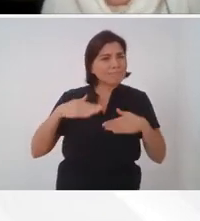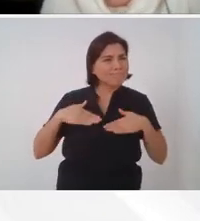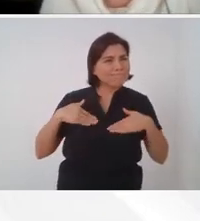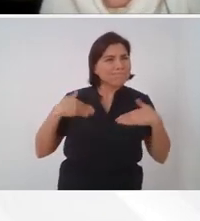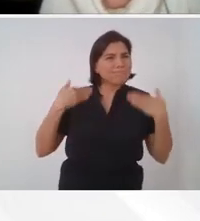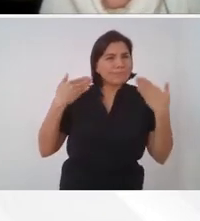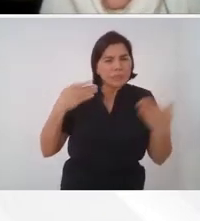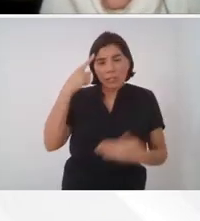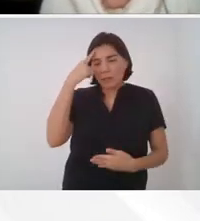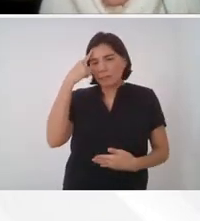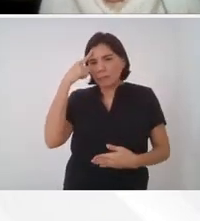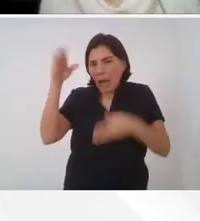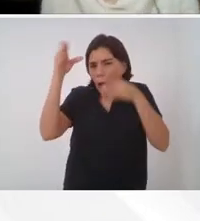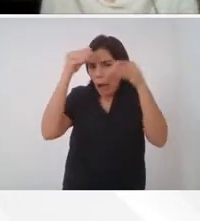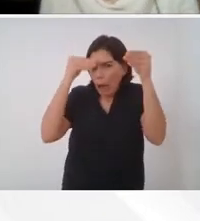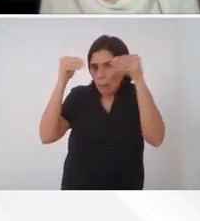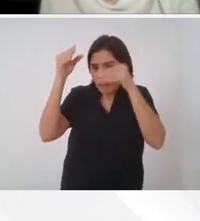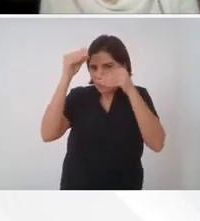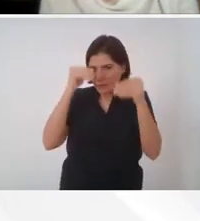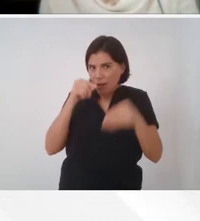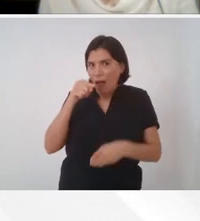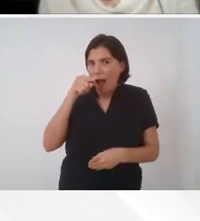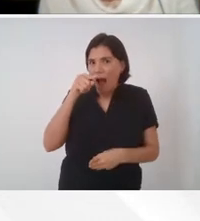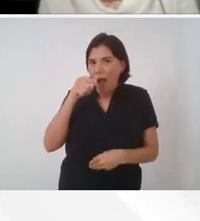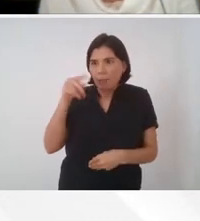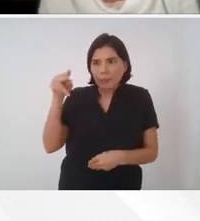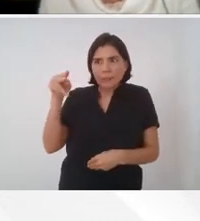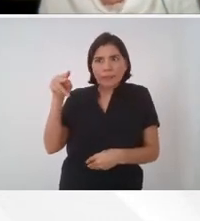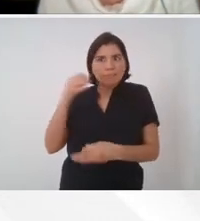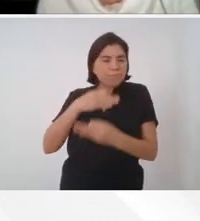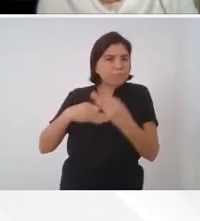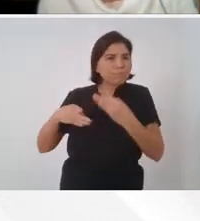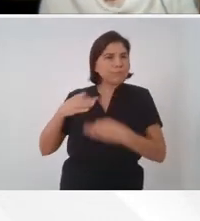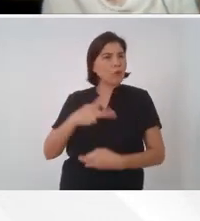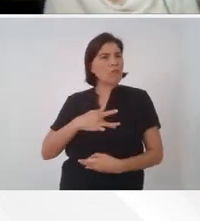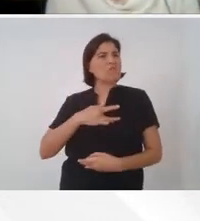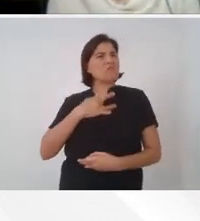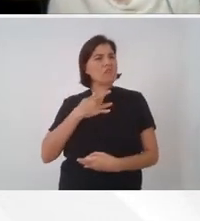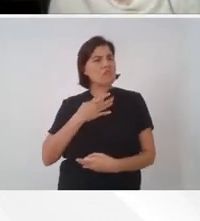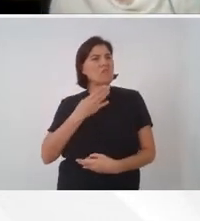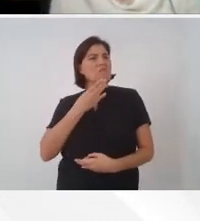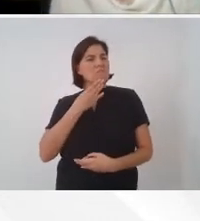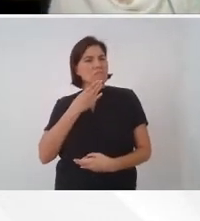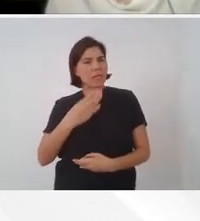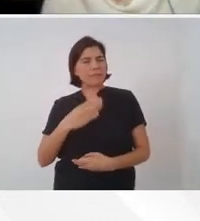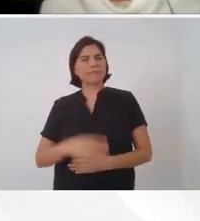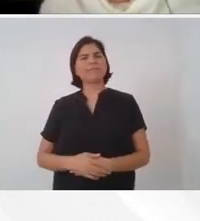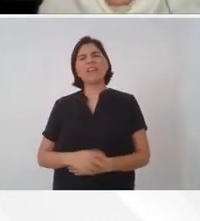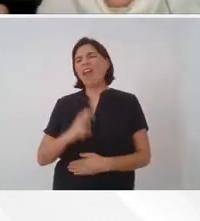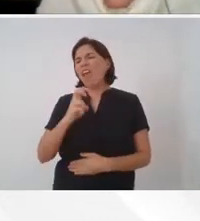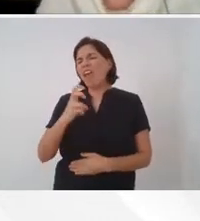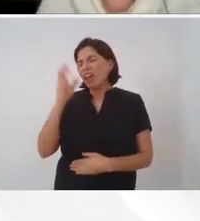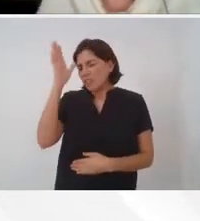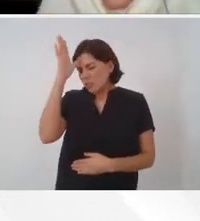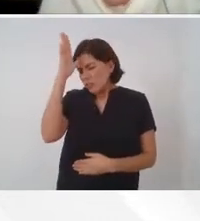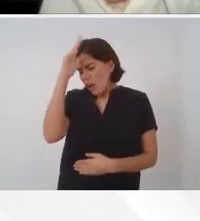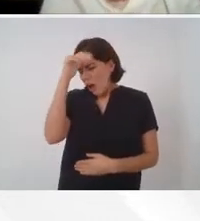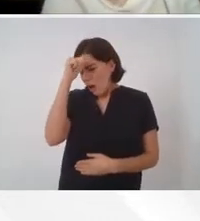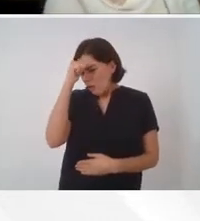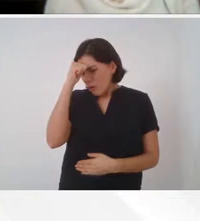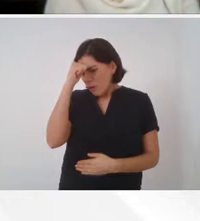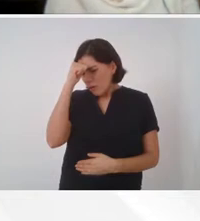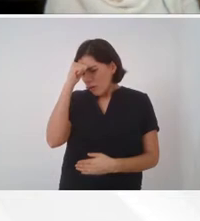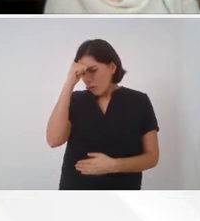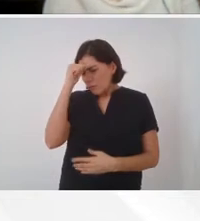nos sintamos a gusto. Generalmente estos acuerdos los hacemos en absoluto consenso con